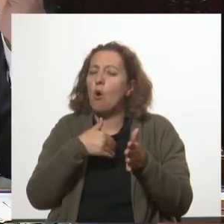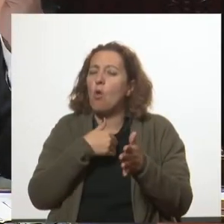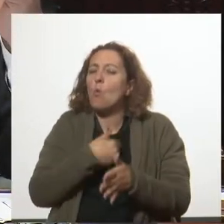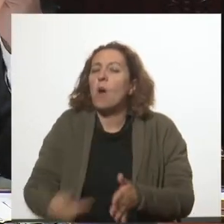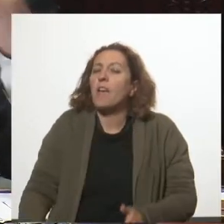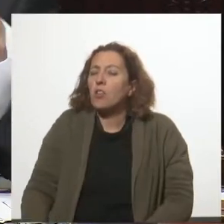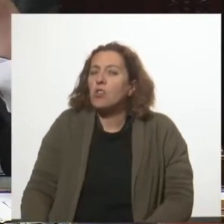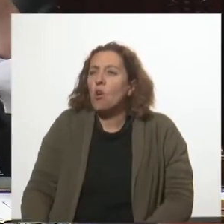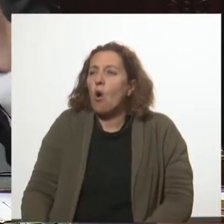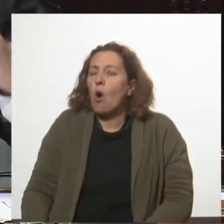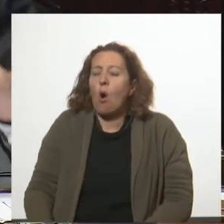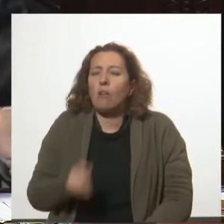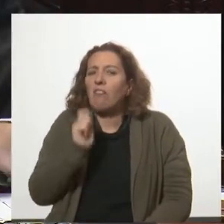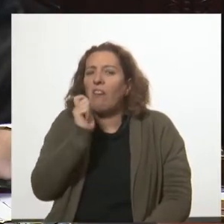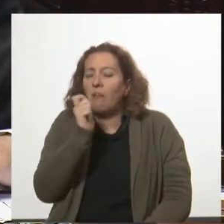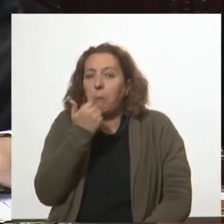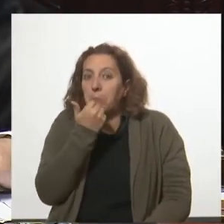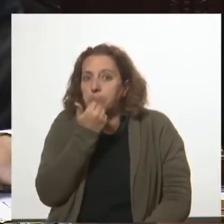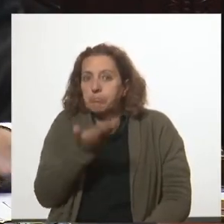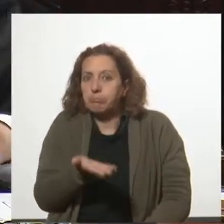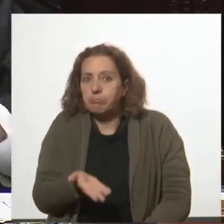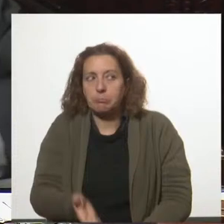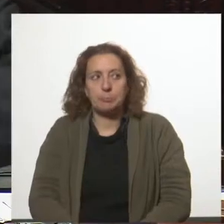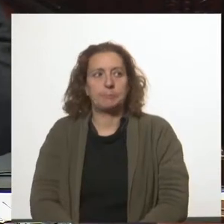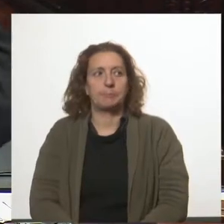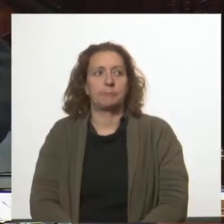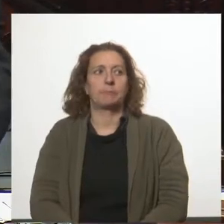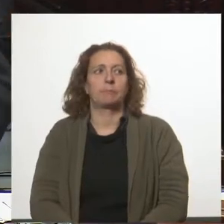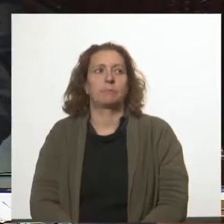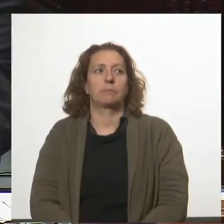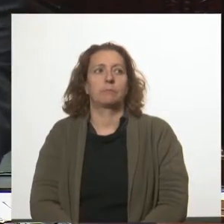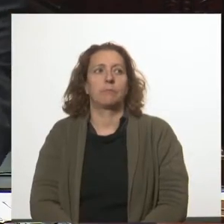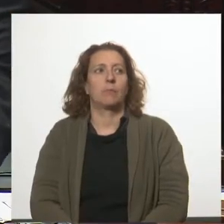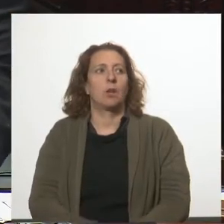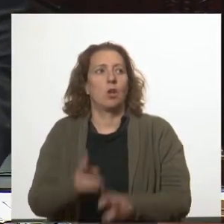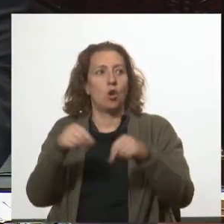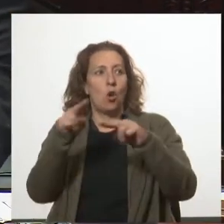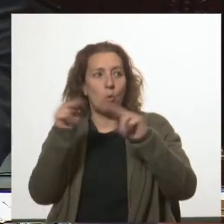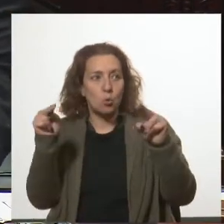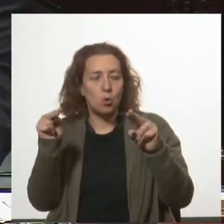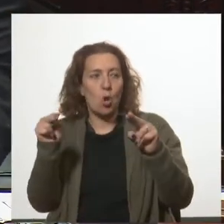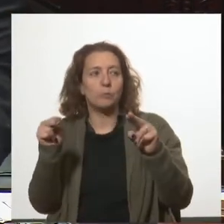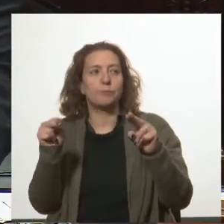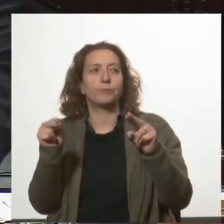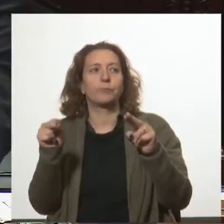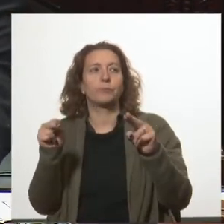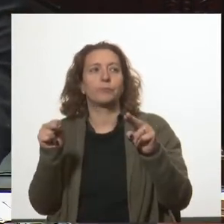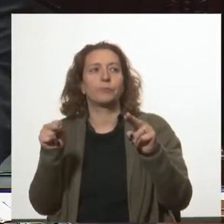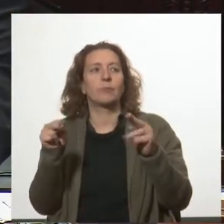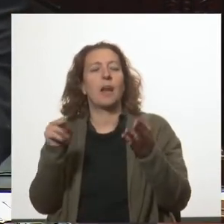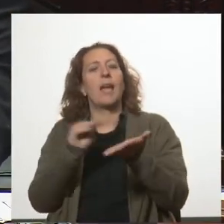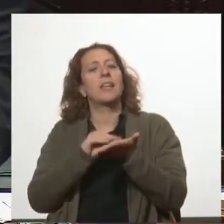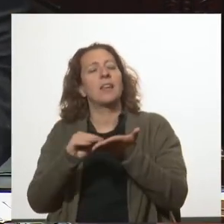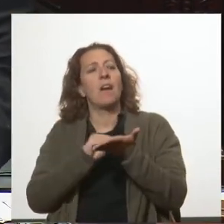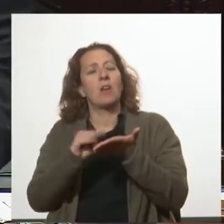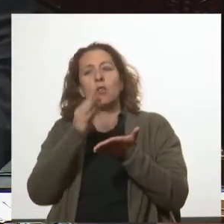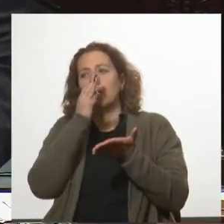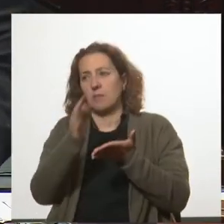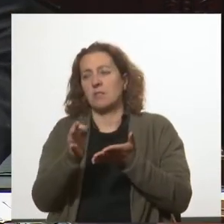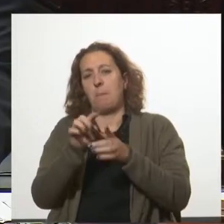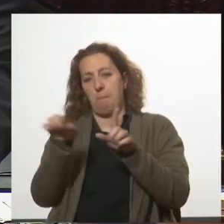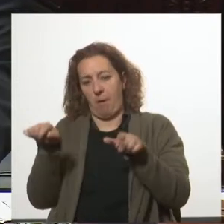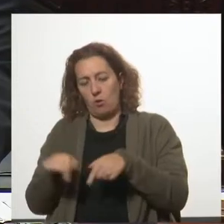no se conoce en la conclusión de los escribanos dice respecto de los padrones